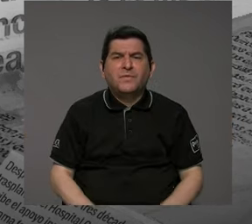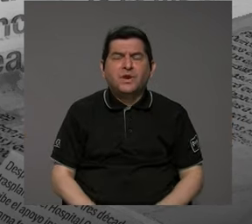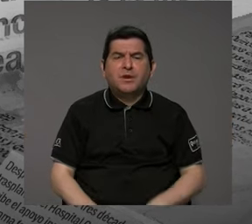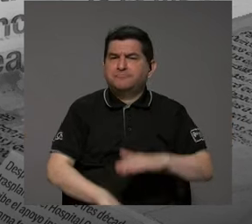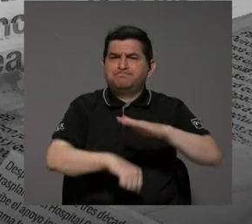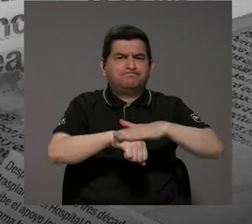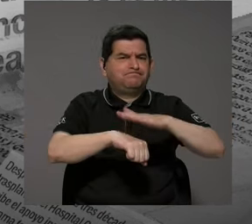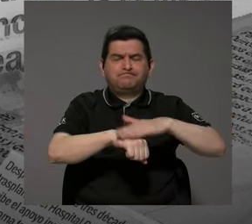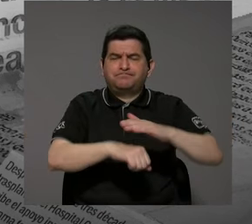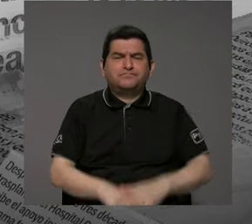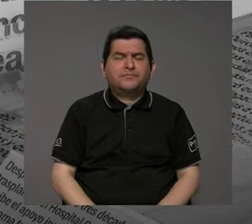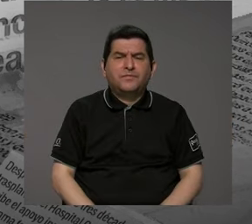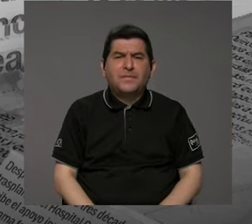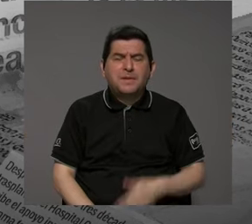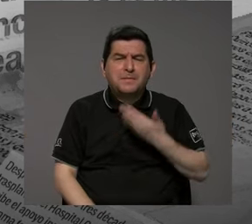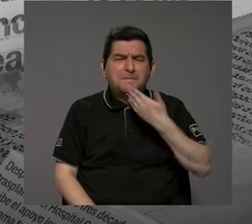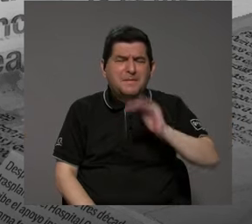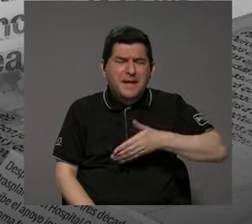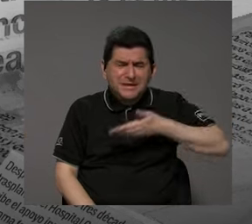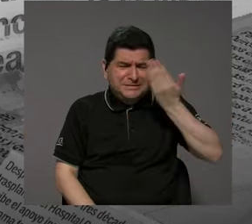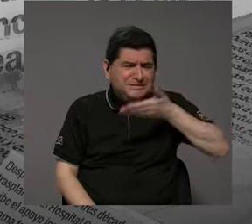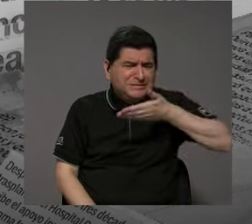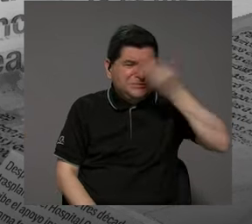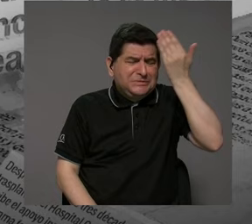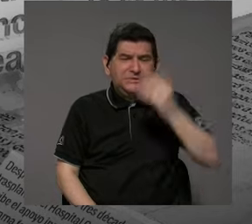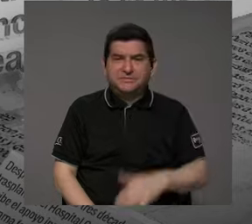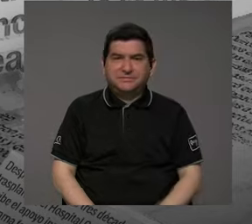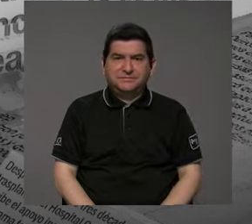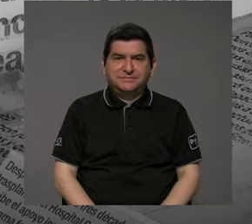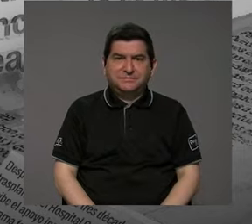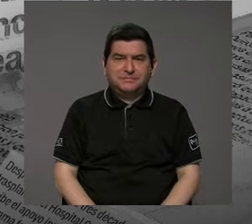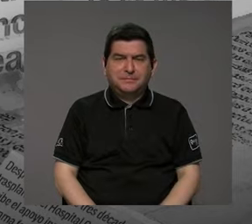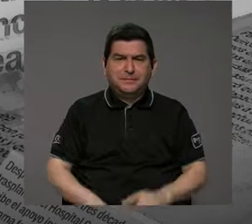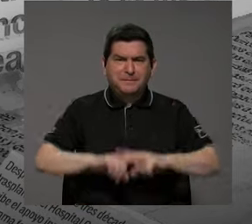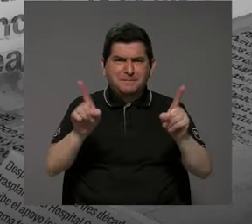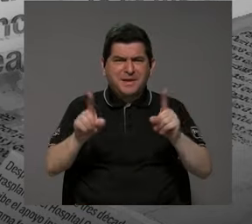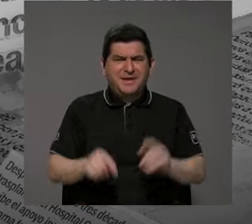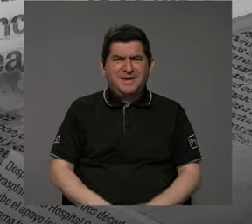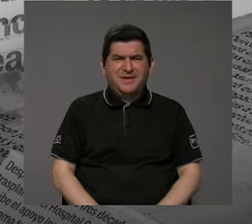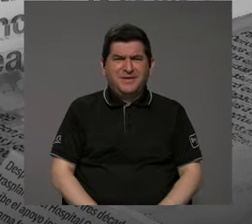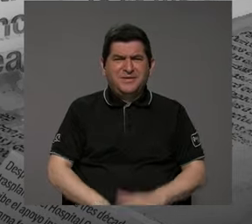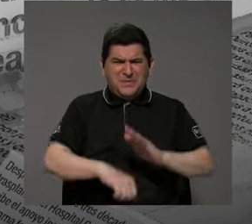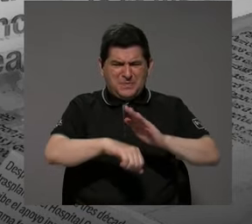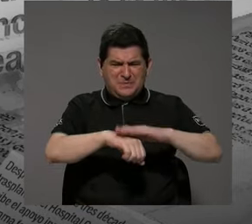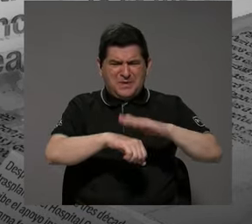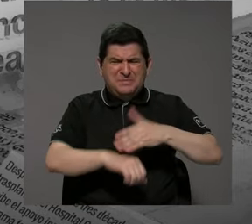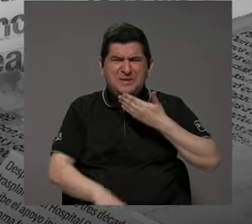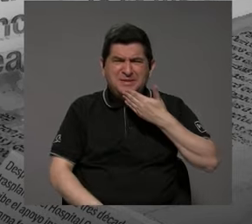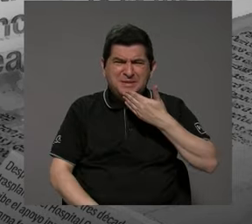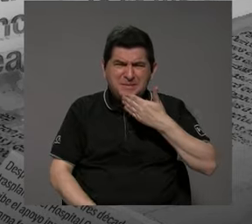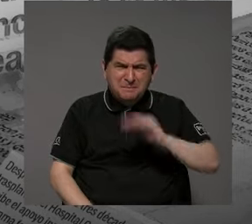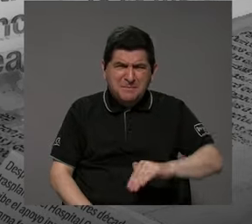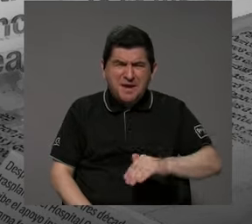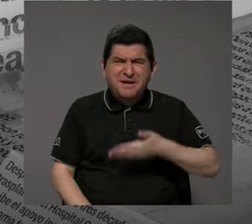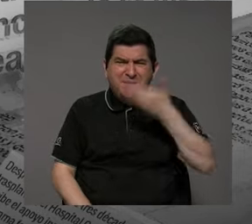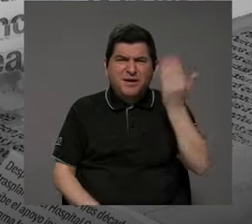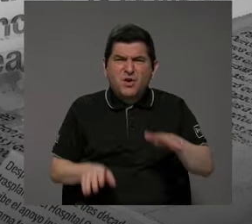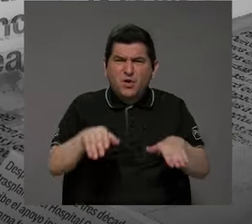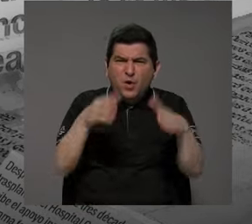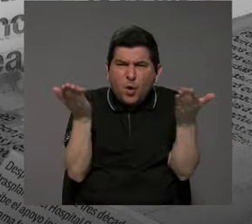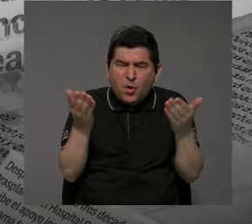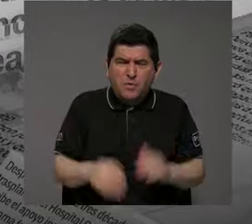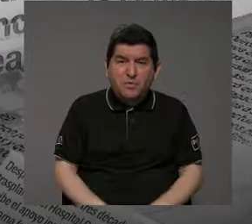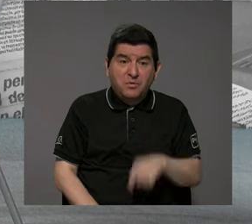autorización para generar malos olores que uno puede decir Bueno cómo se va a autorizar la generación de modelos olores estáa